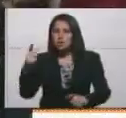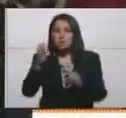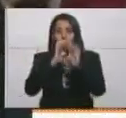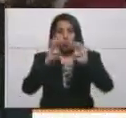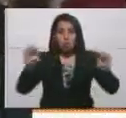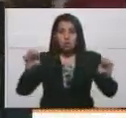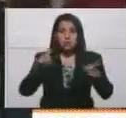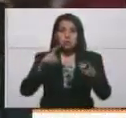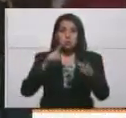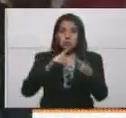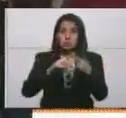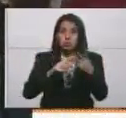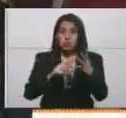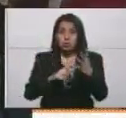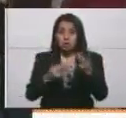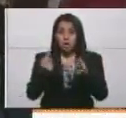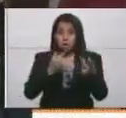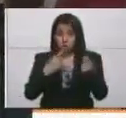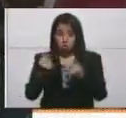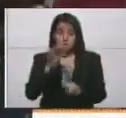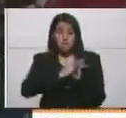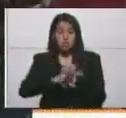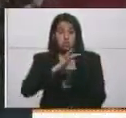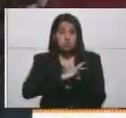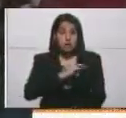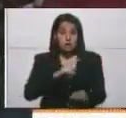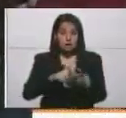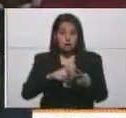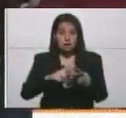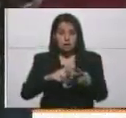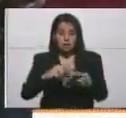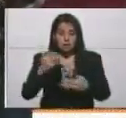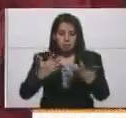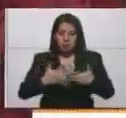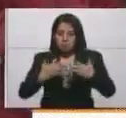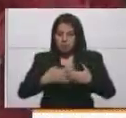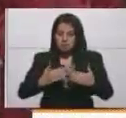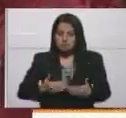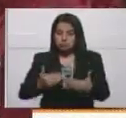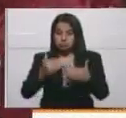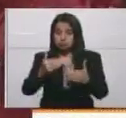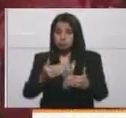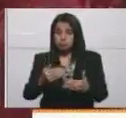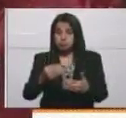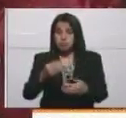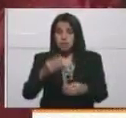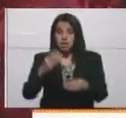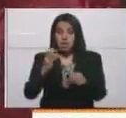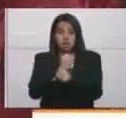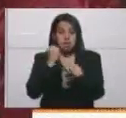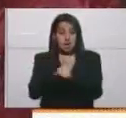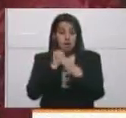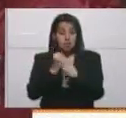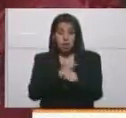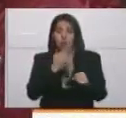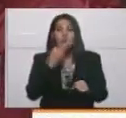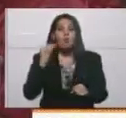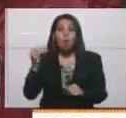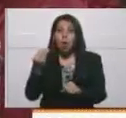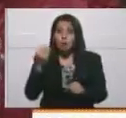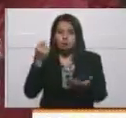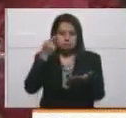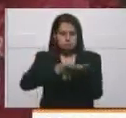para economía social, para emprendedores, para el programa Chamba Juvenil, a todos los